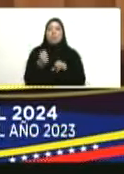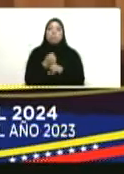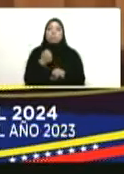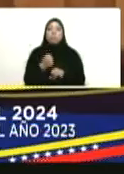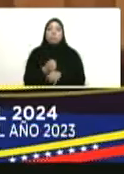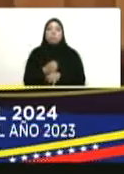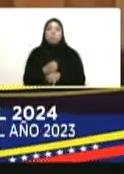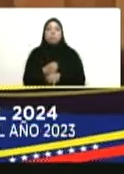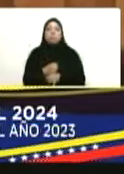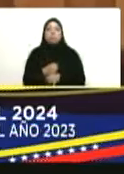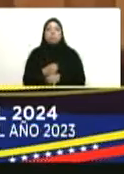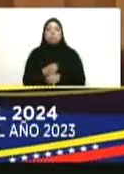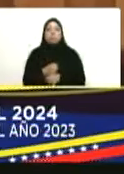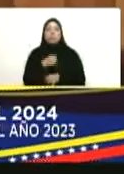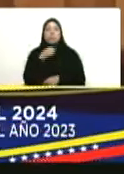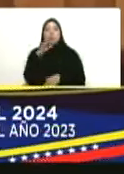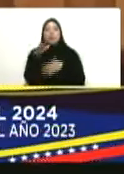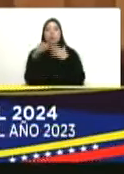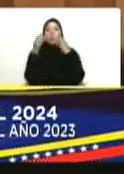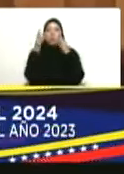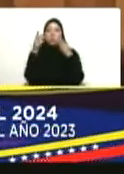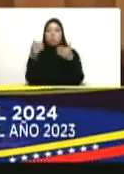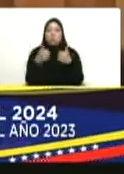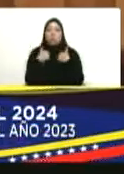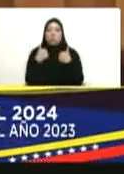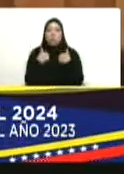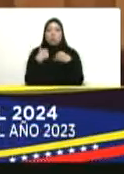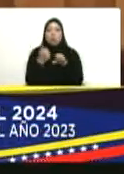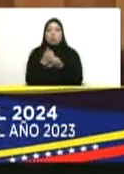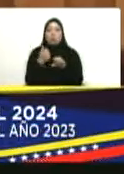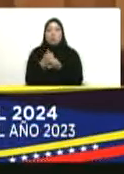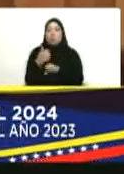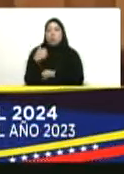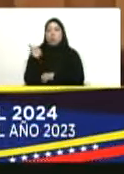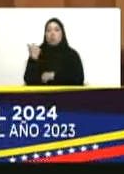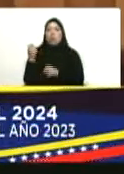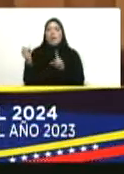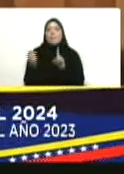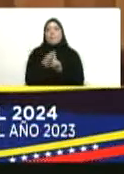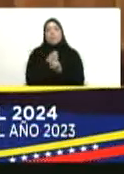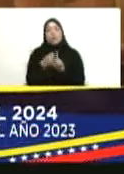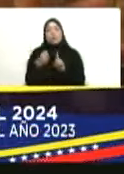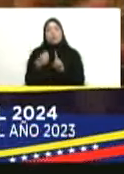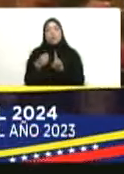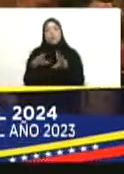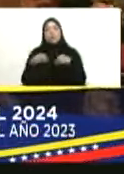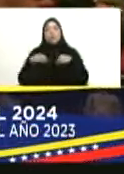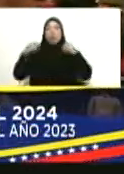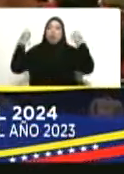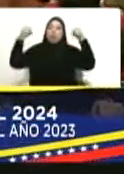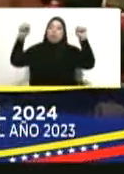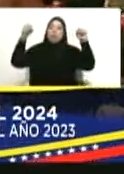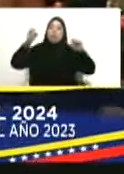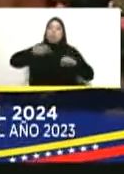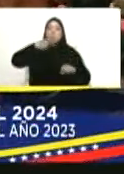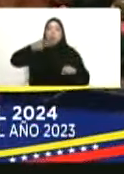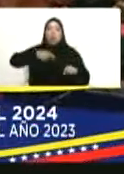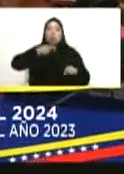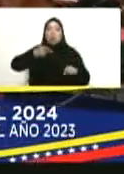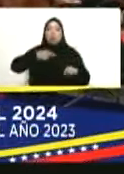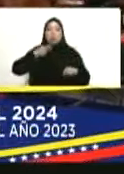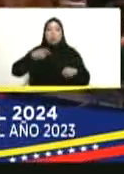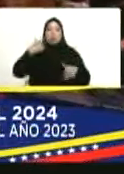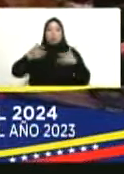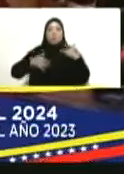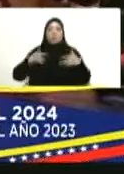de cualquier forma, rechazar cualquier forma de violencia en el ejercicio político,